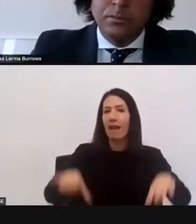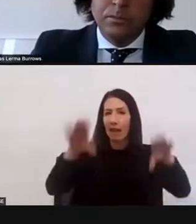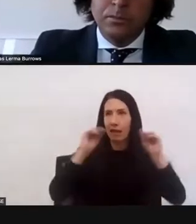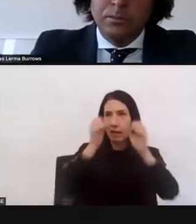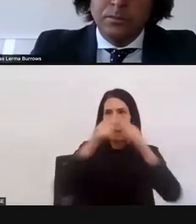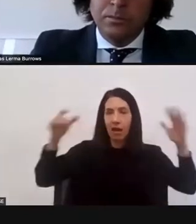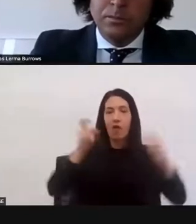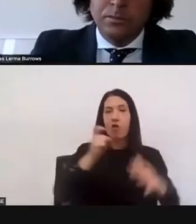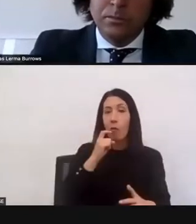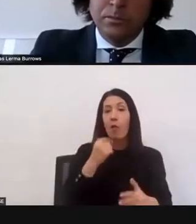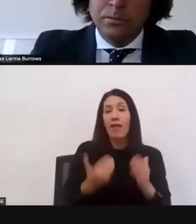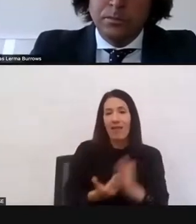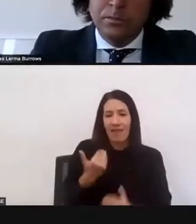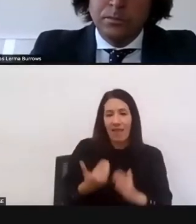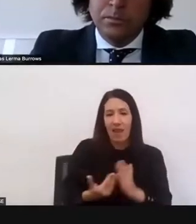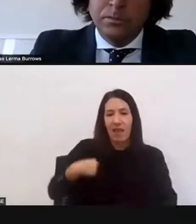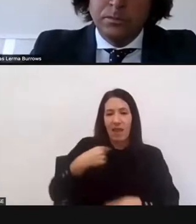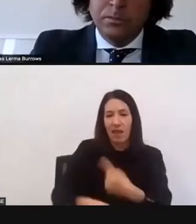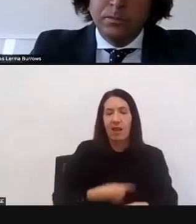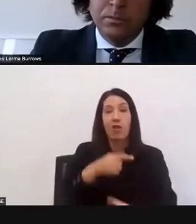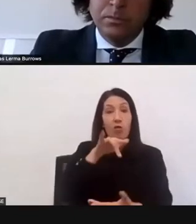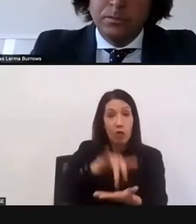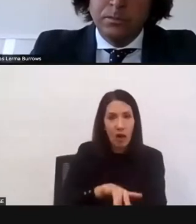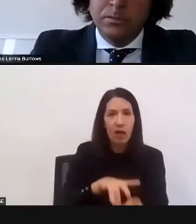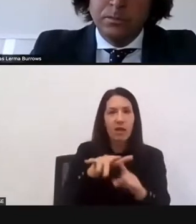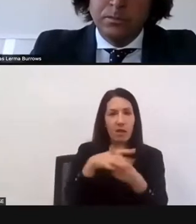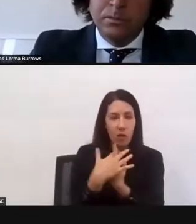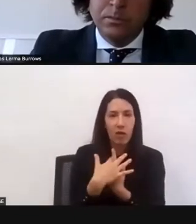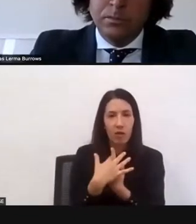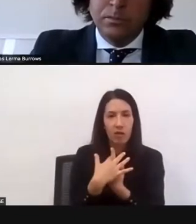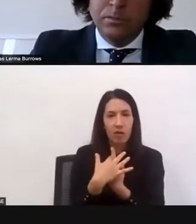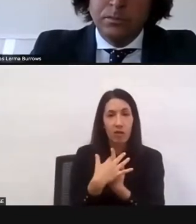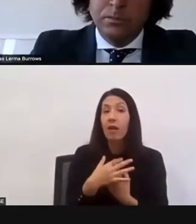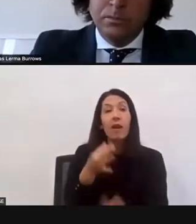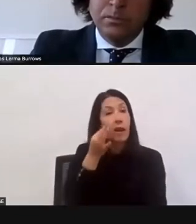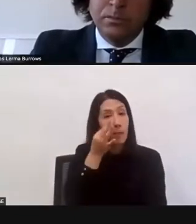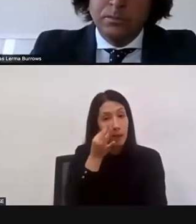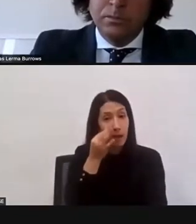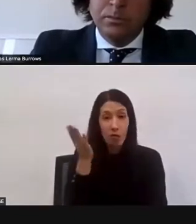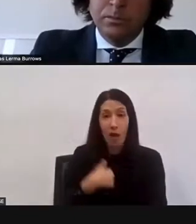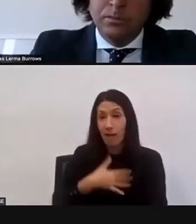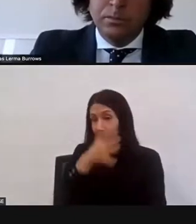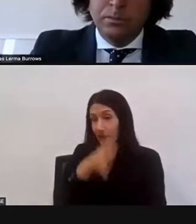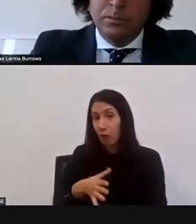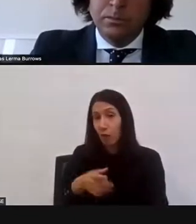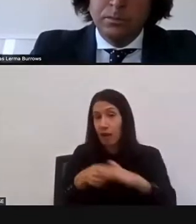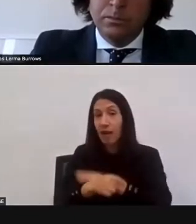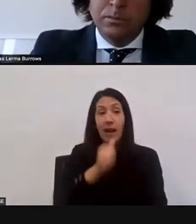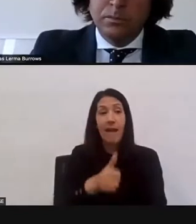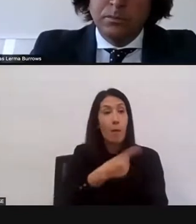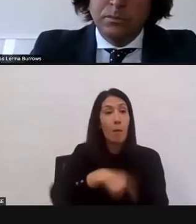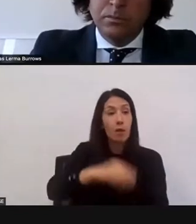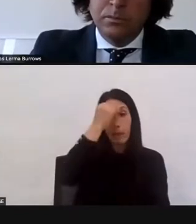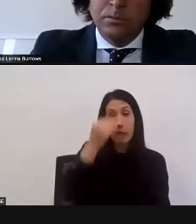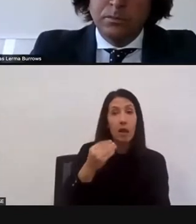que diariamente se están cometiendo estas acciones y no están siendo denunciadas, porque ellos no lo conciben como un